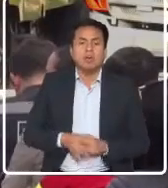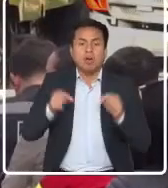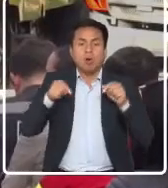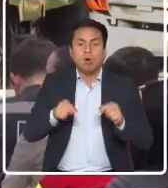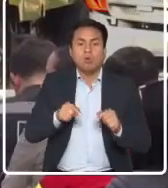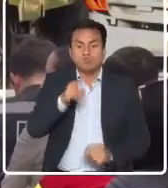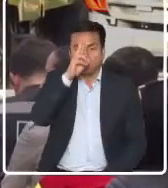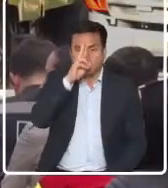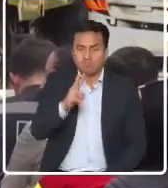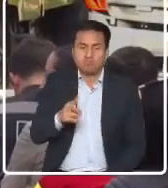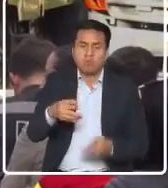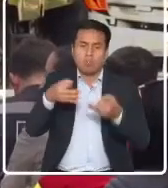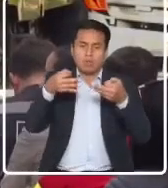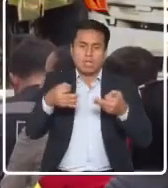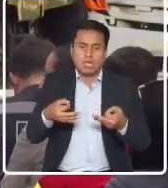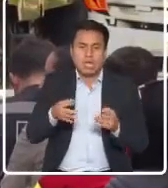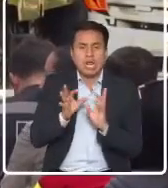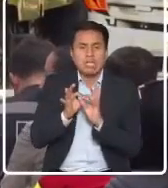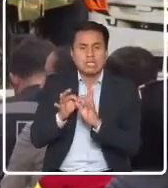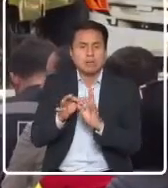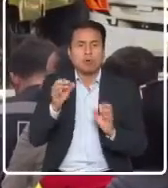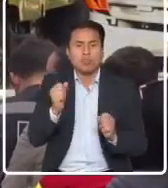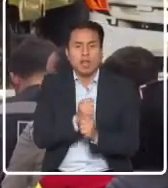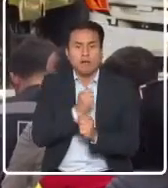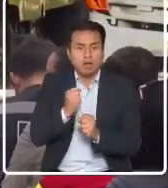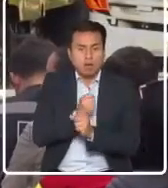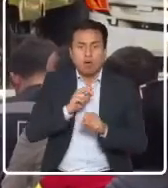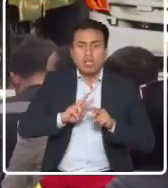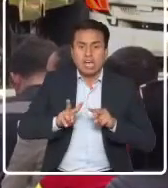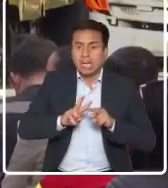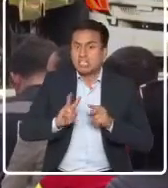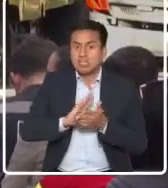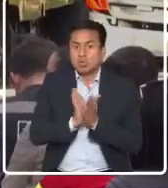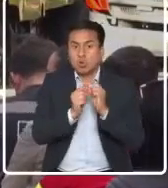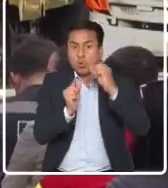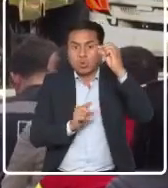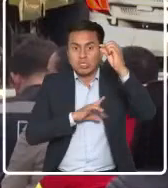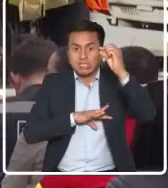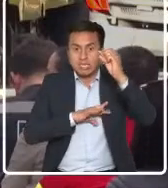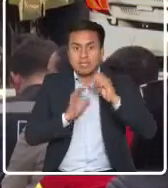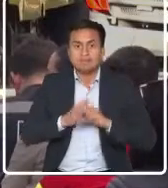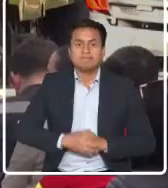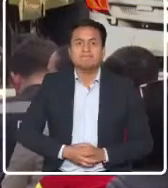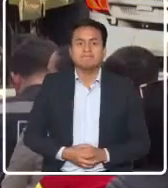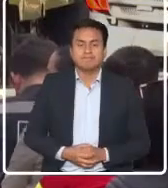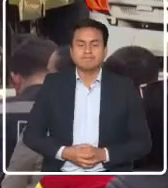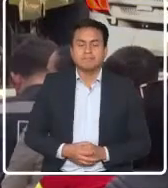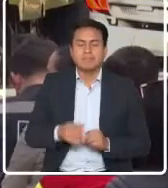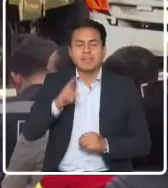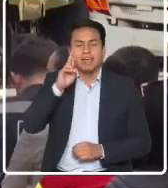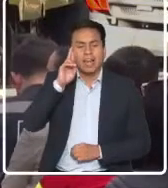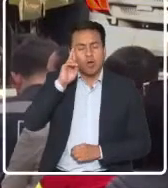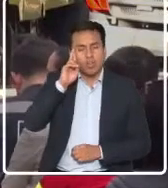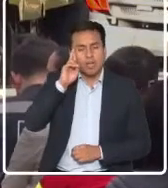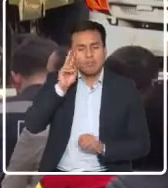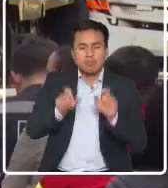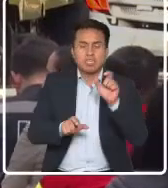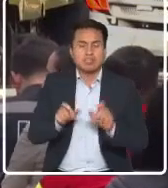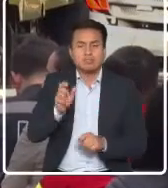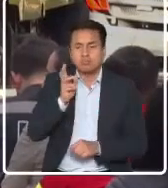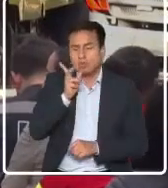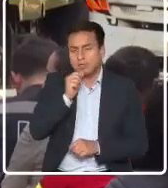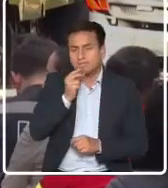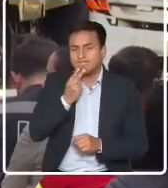Hoy les rendimos un homenaje y agradecemos el trabajo que desempeñan a lo largo de Chile. Y para recordar a quienes ya no